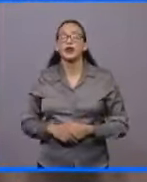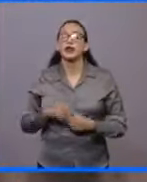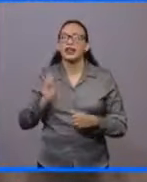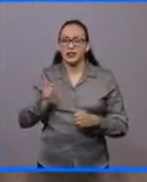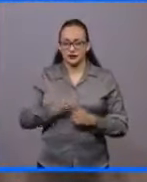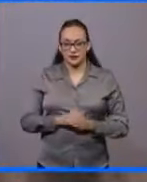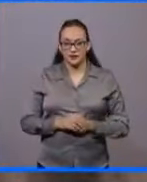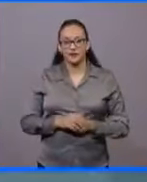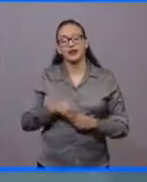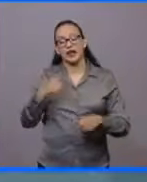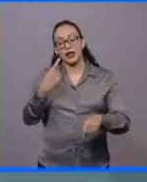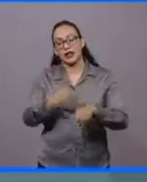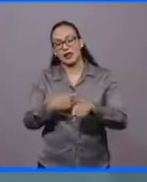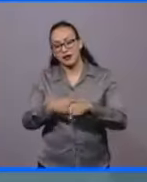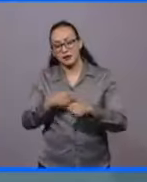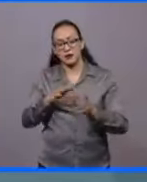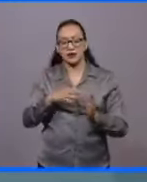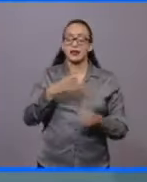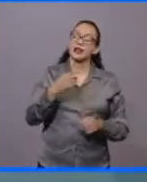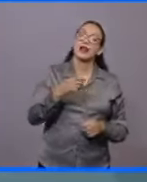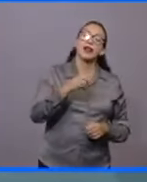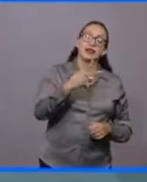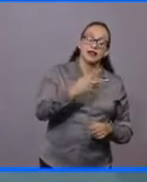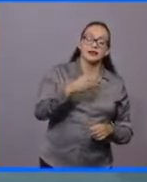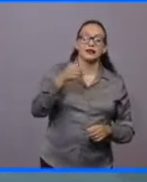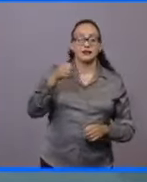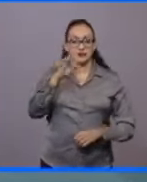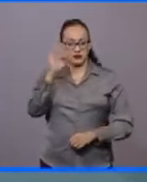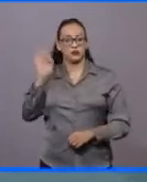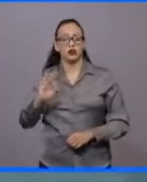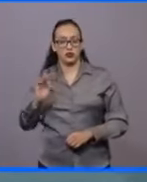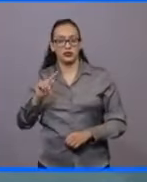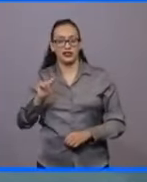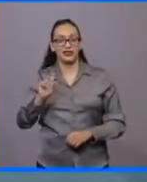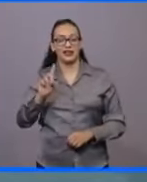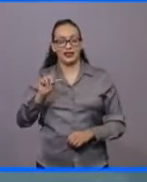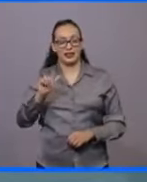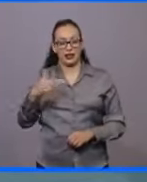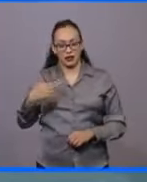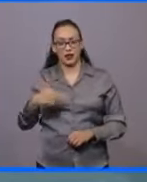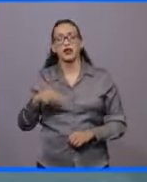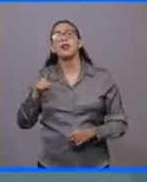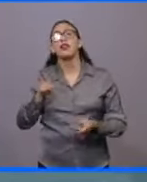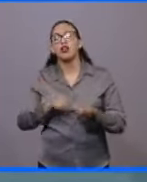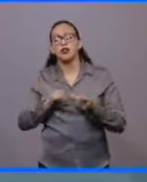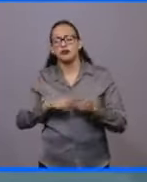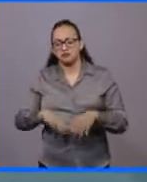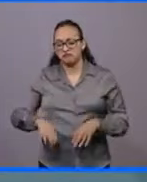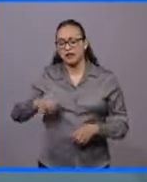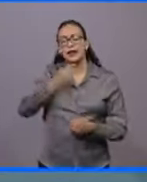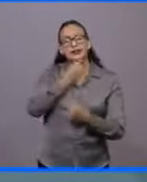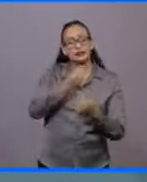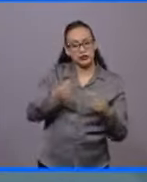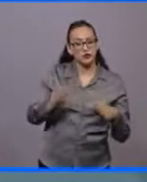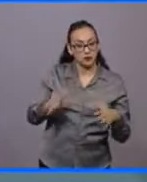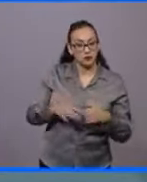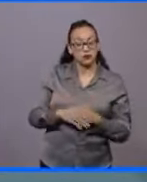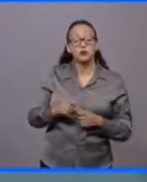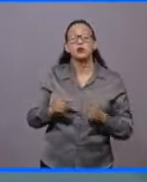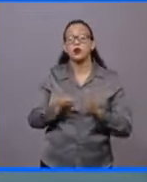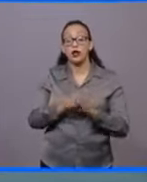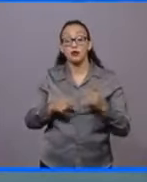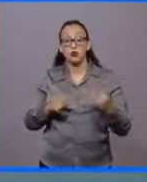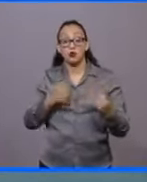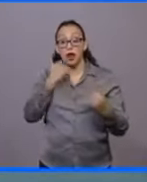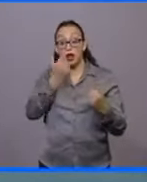un síndrome que padecen entre el 3 y el 6% de las y los niños en edad escolar, lo que equivale a casi un alumno